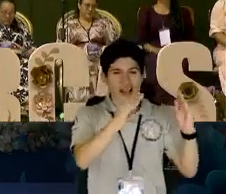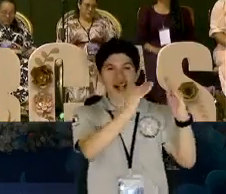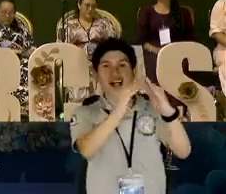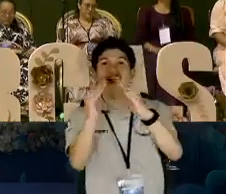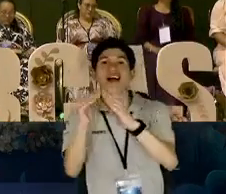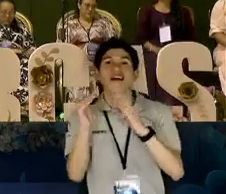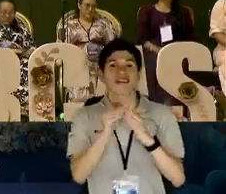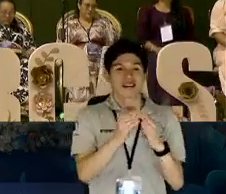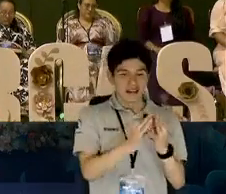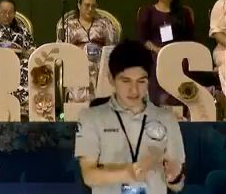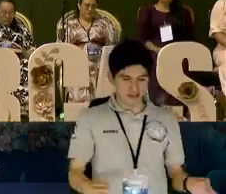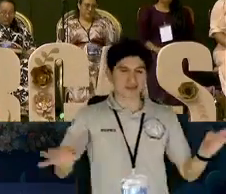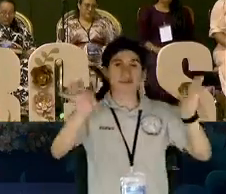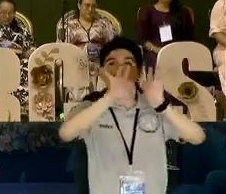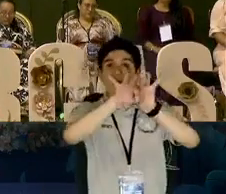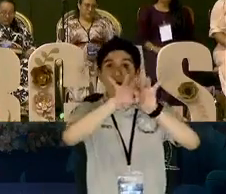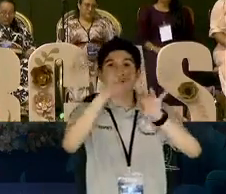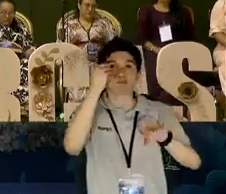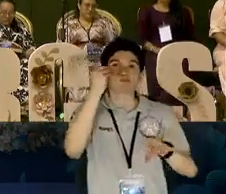en el hogar.